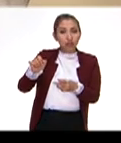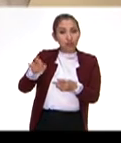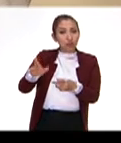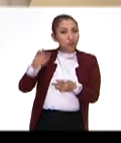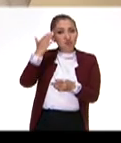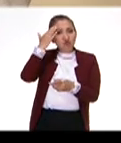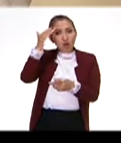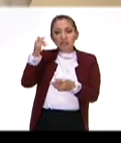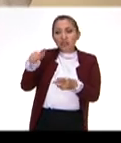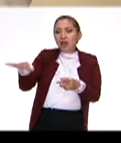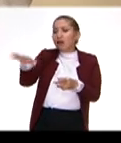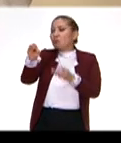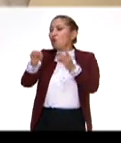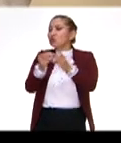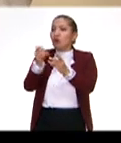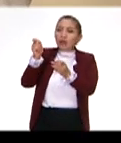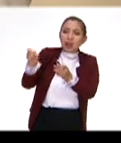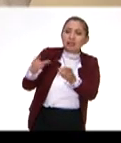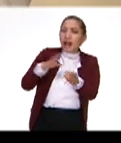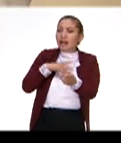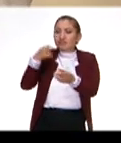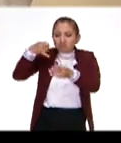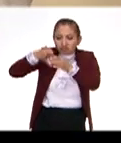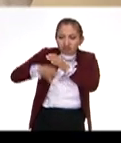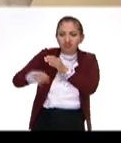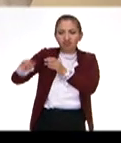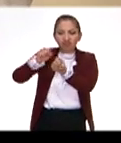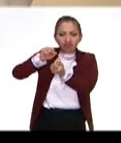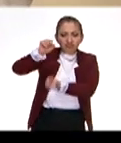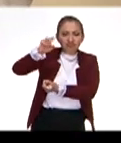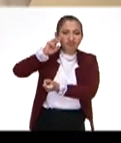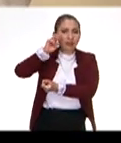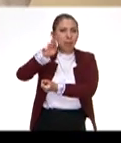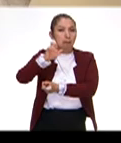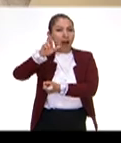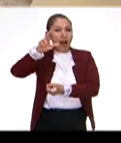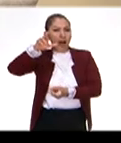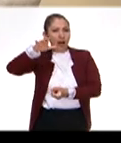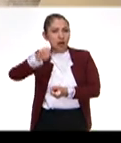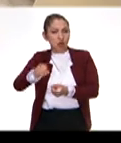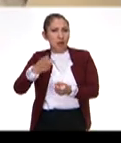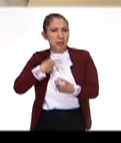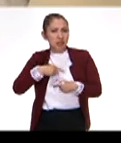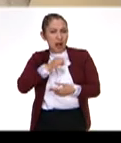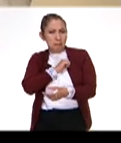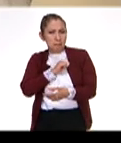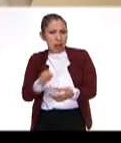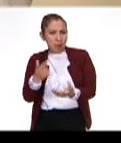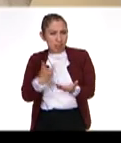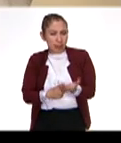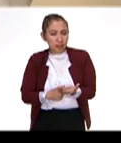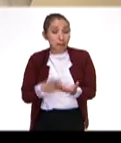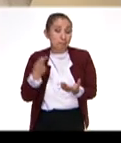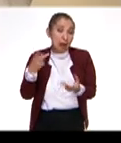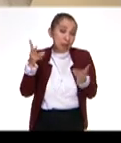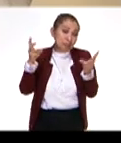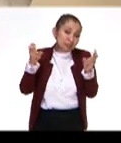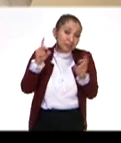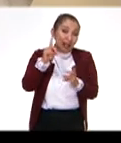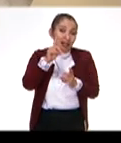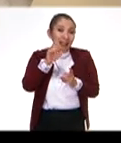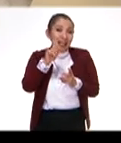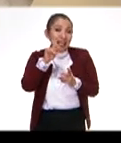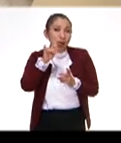conoce esos mundos o esos orígenes de la existencia de estos delincuentes, aunque el término